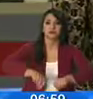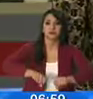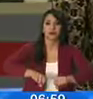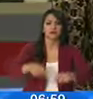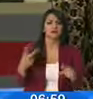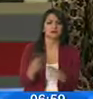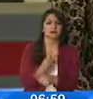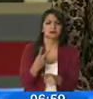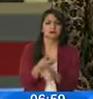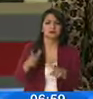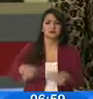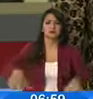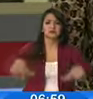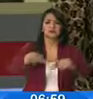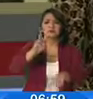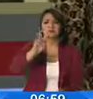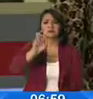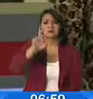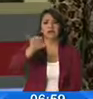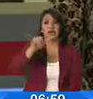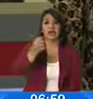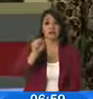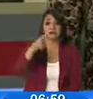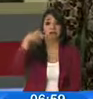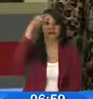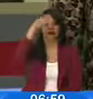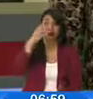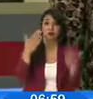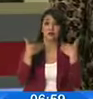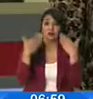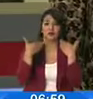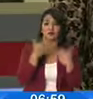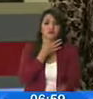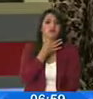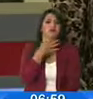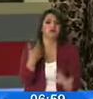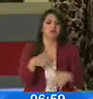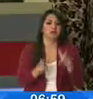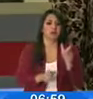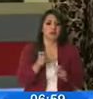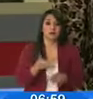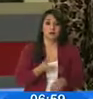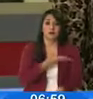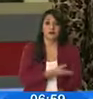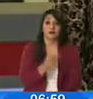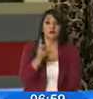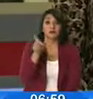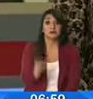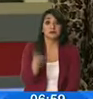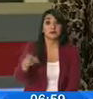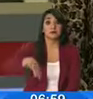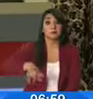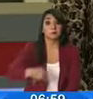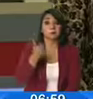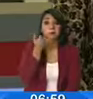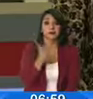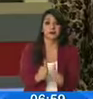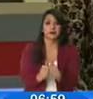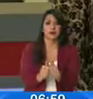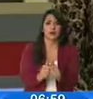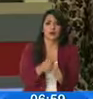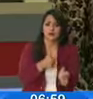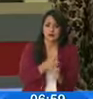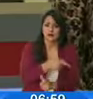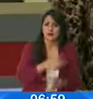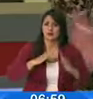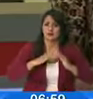a los habitantes del sector de Los Vergeles en el norte de Guayaquil. En uno de los últimos casos le robaron a dos ciudadanos sus teléfonos celulares al pie de su